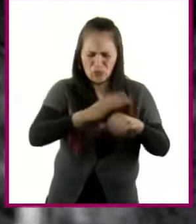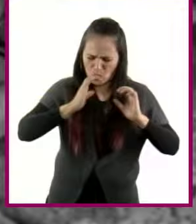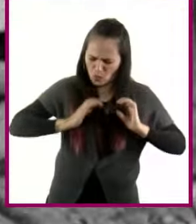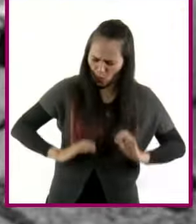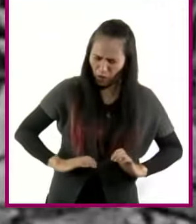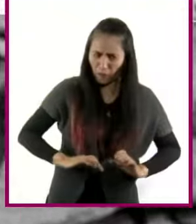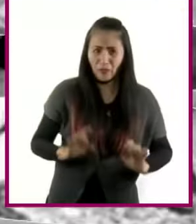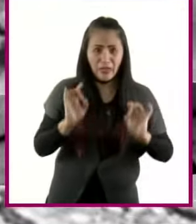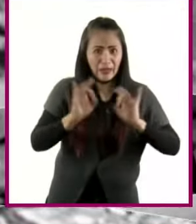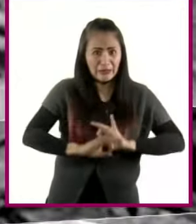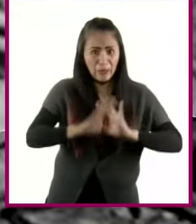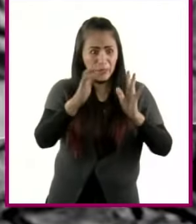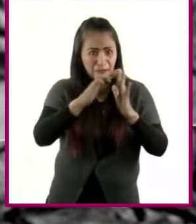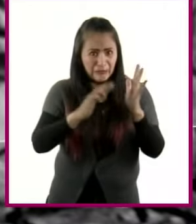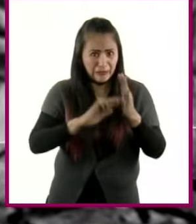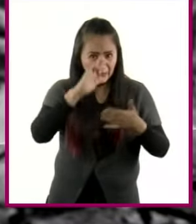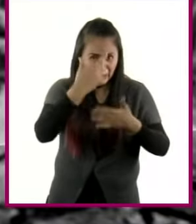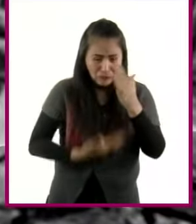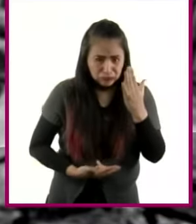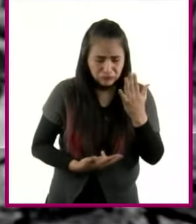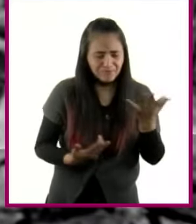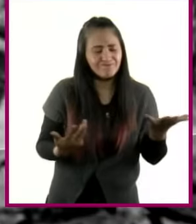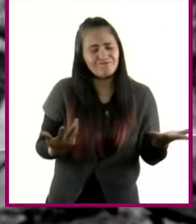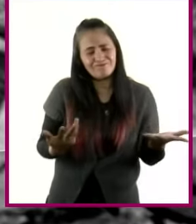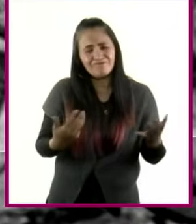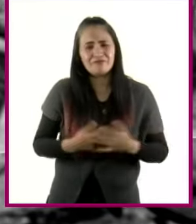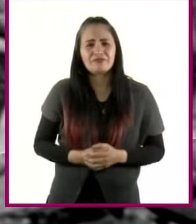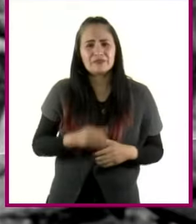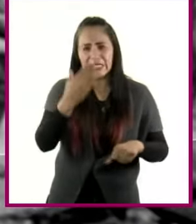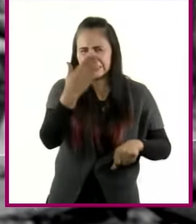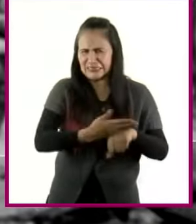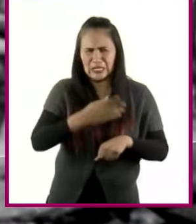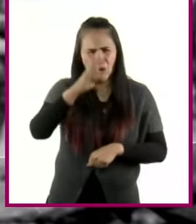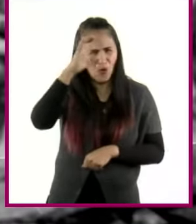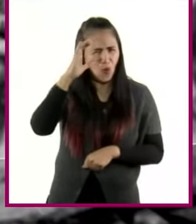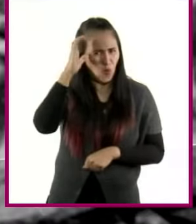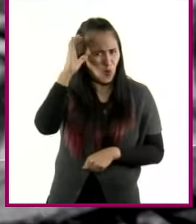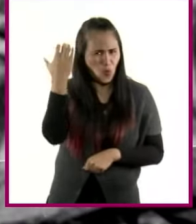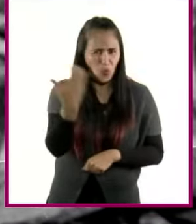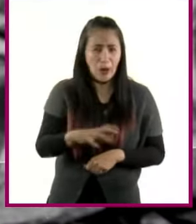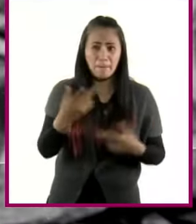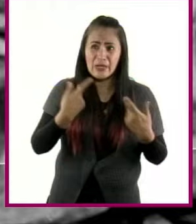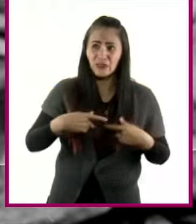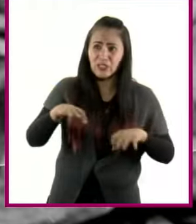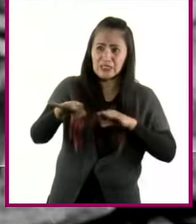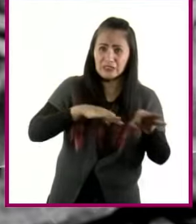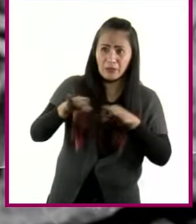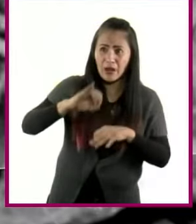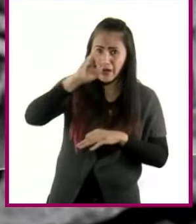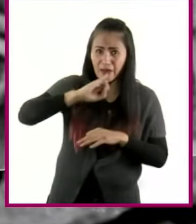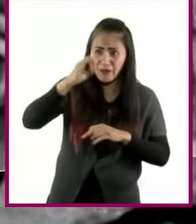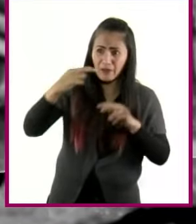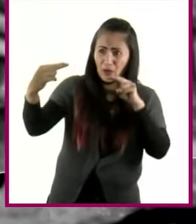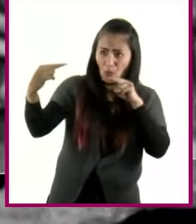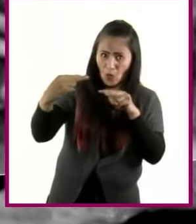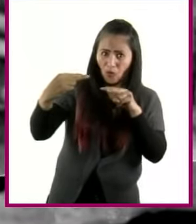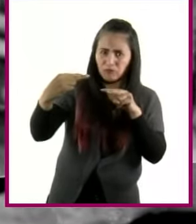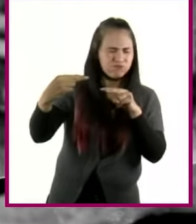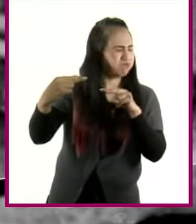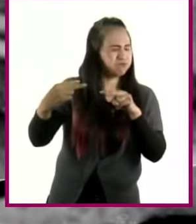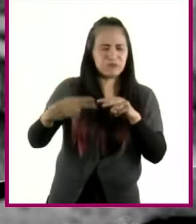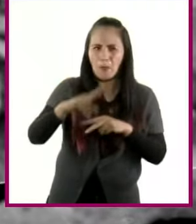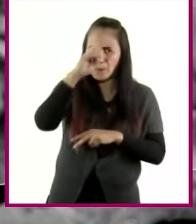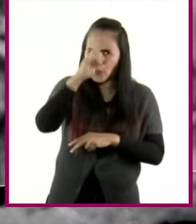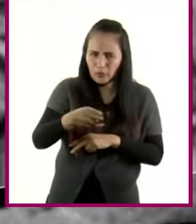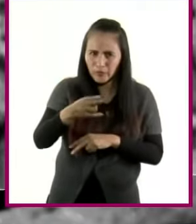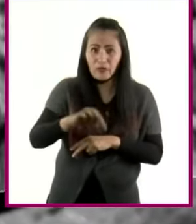si infringían alguna regla. Se dice incluso que los trabajadores no podían mirar a los ojos a los jefes y que desobedecer